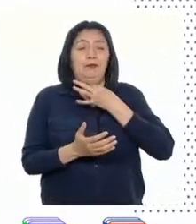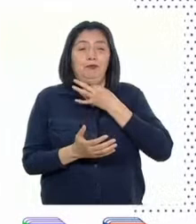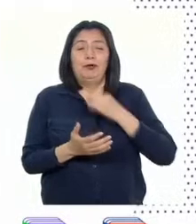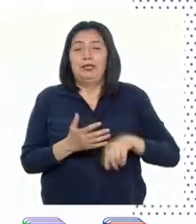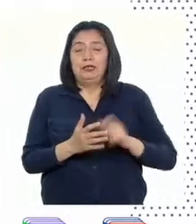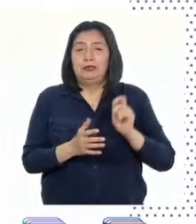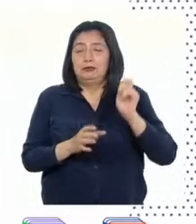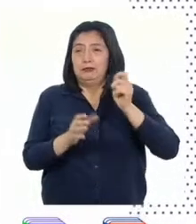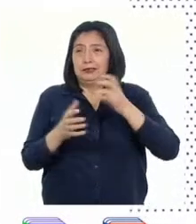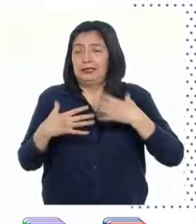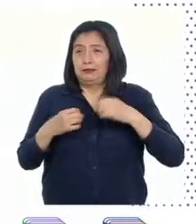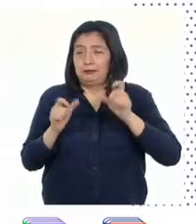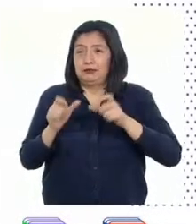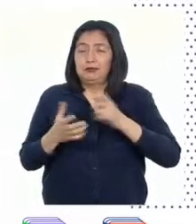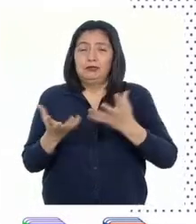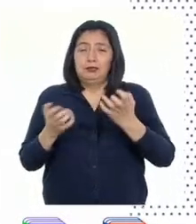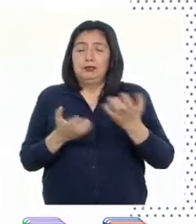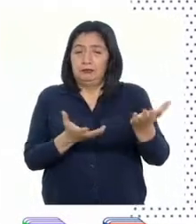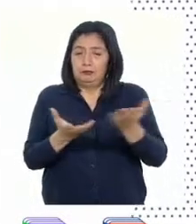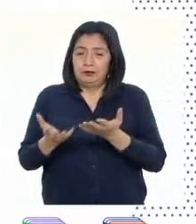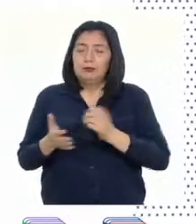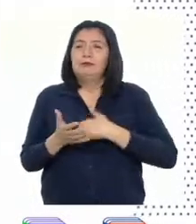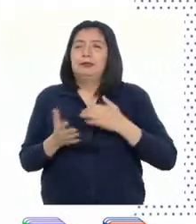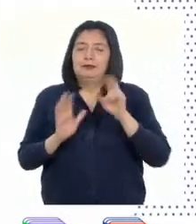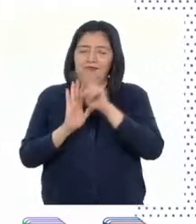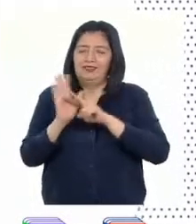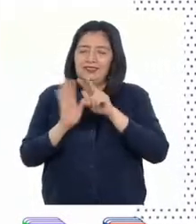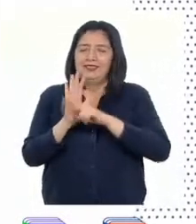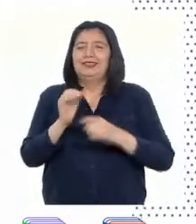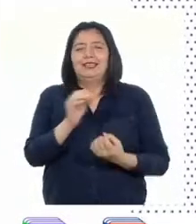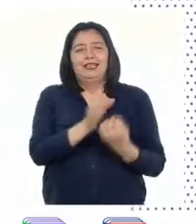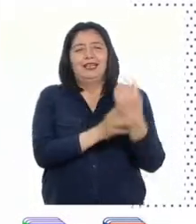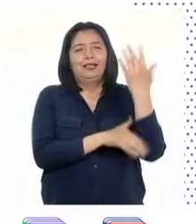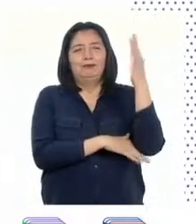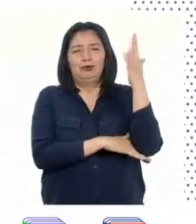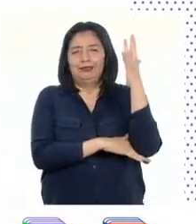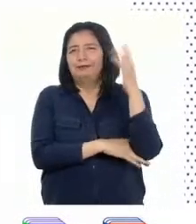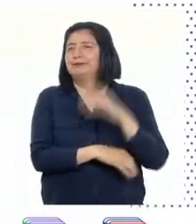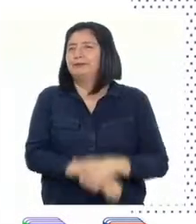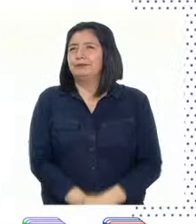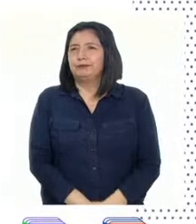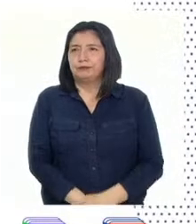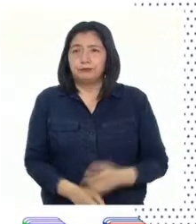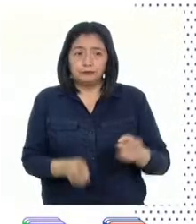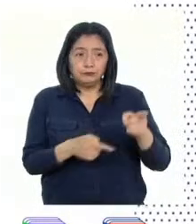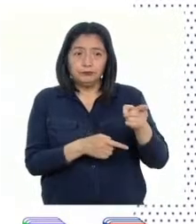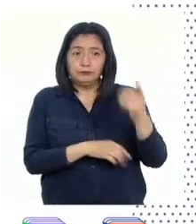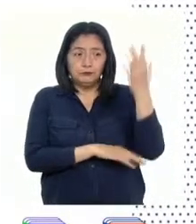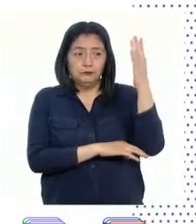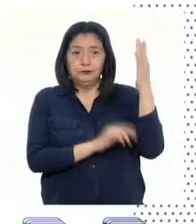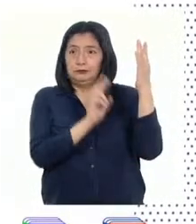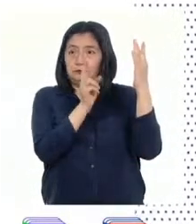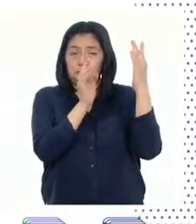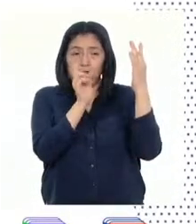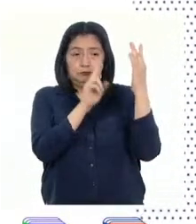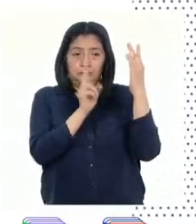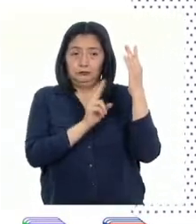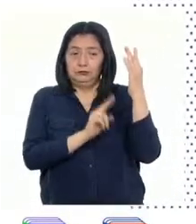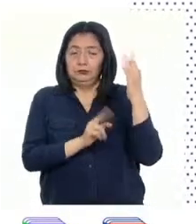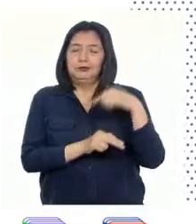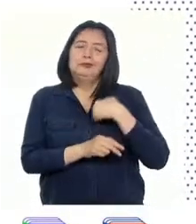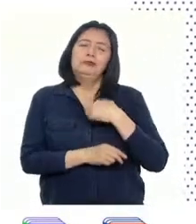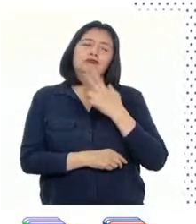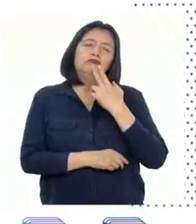Quiero invitarlos a ver mi video sobre árboles. Cuando hice estas pinturas, sentí